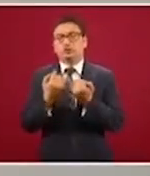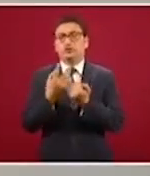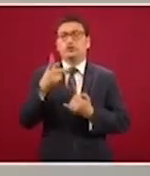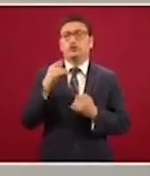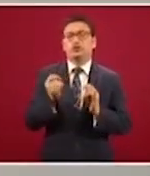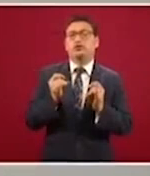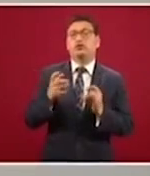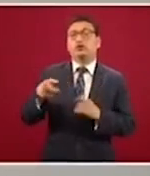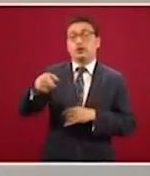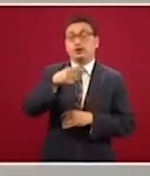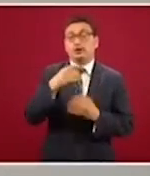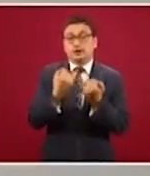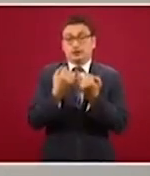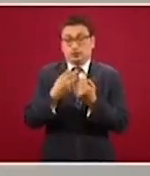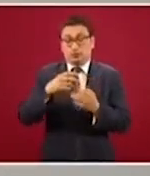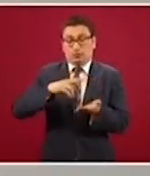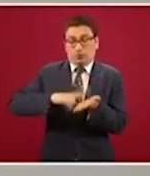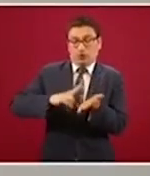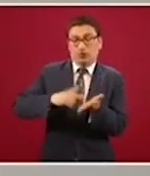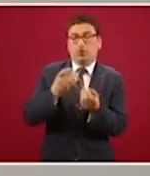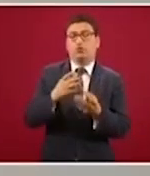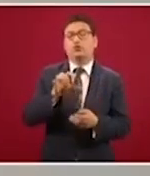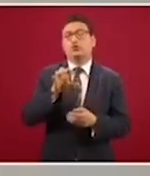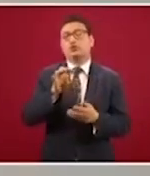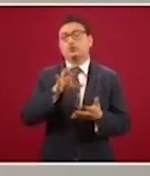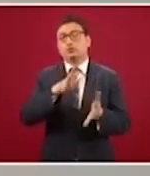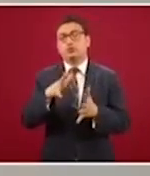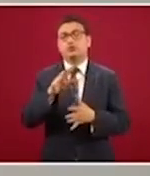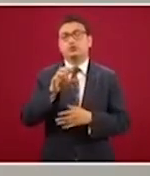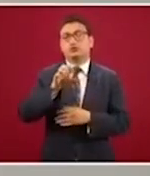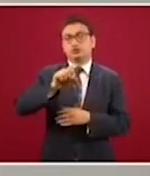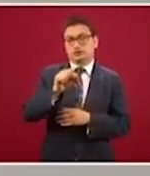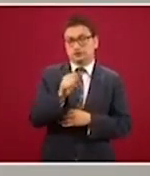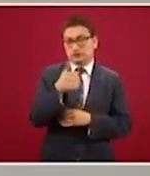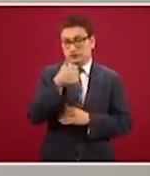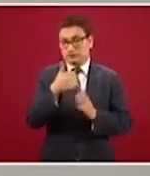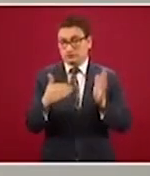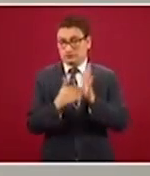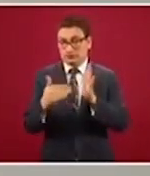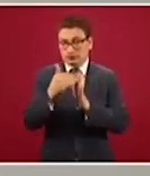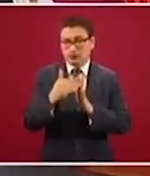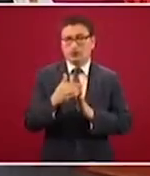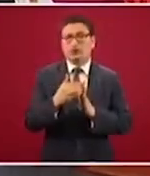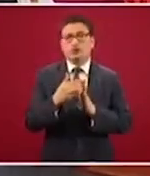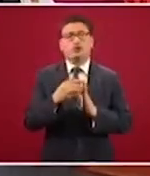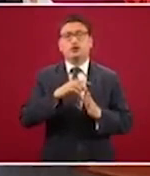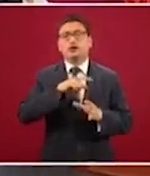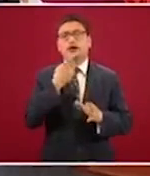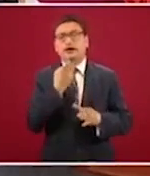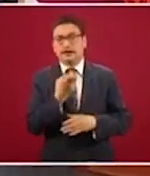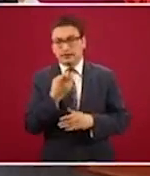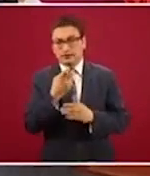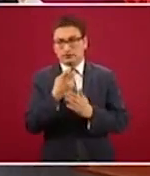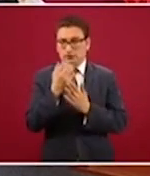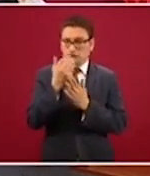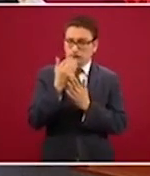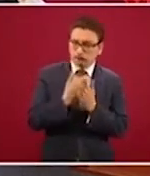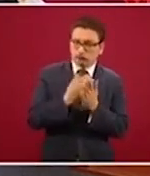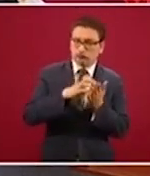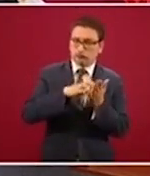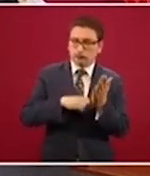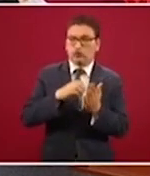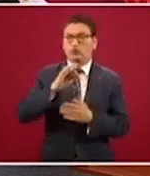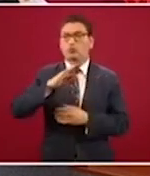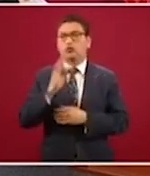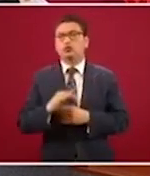da el valor de la subasta de alrededor de 66 millones. De esos 66 millones hay que descontarle todavía un porcentaje que